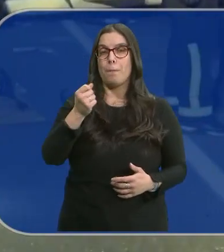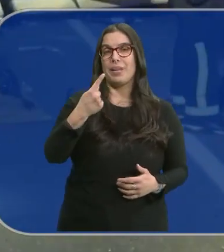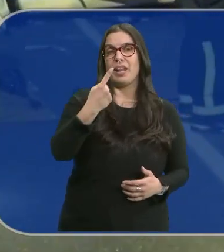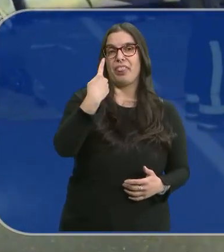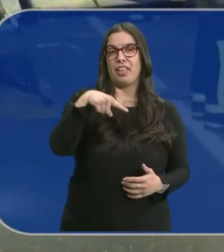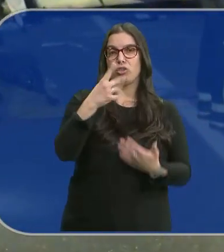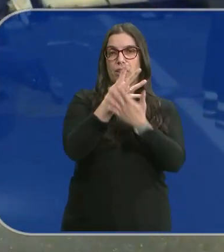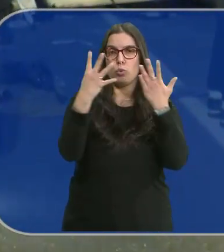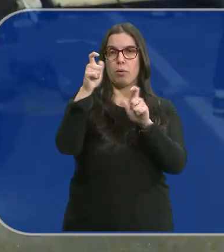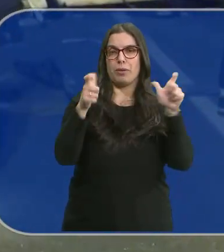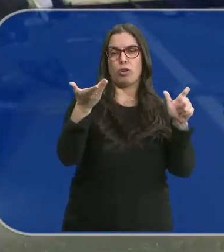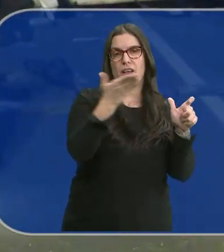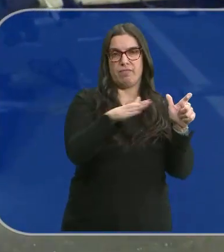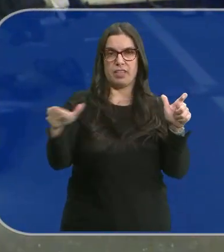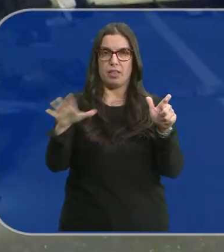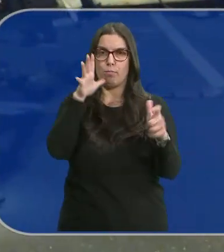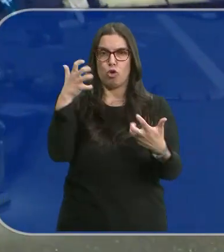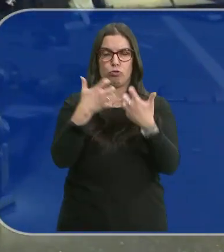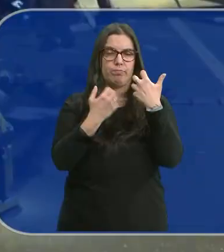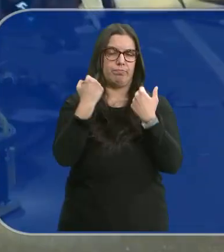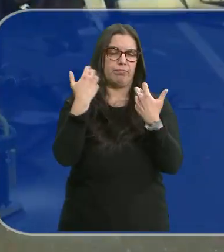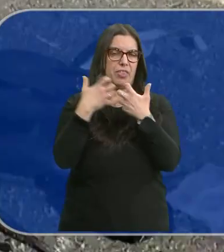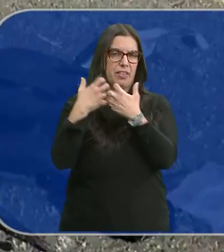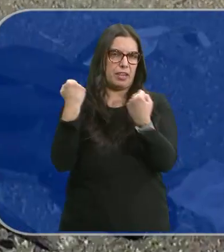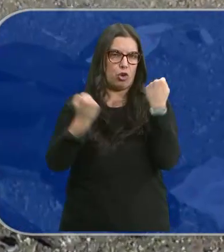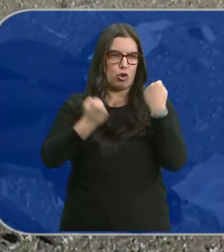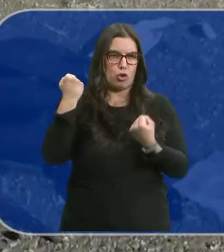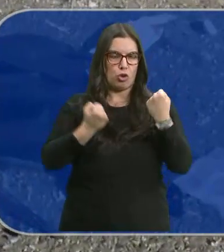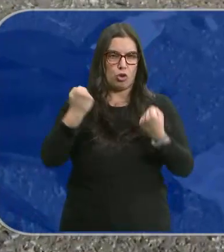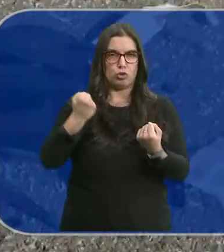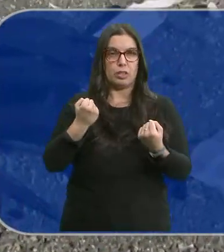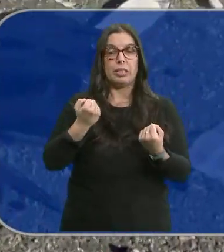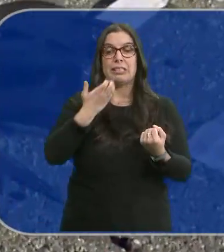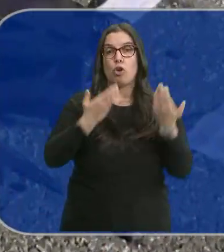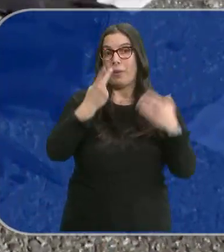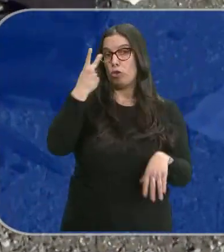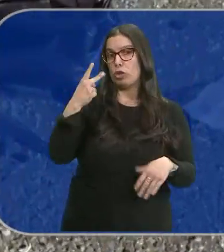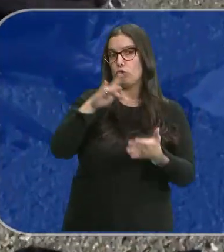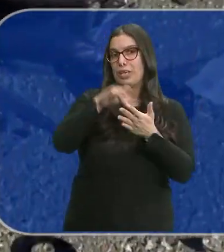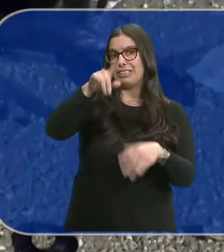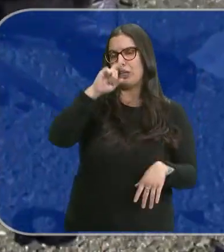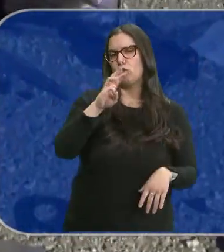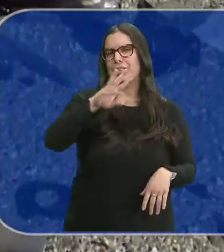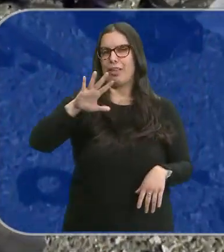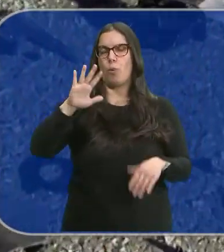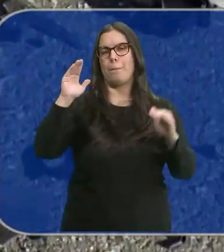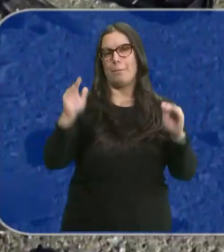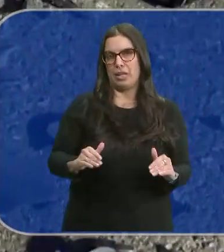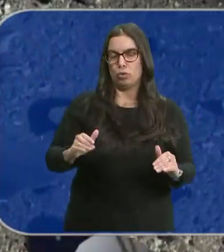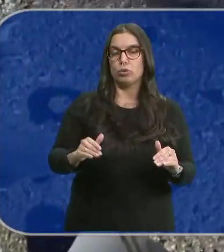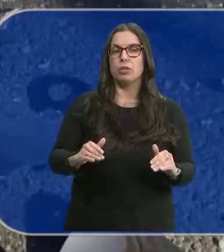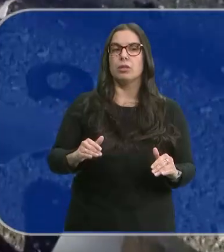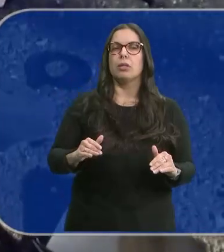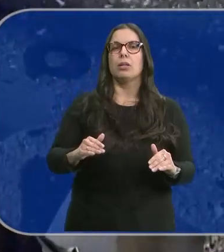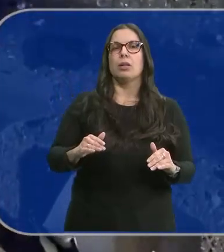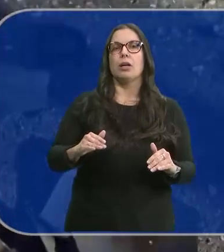1.119 personas fallecidas en siniestros de tráfico en vías interurbanas. Son 35 víctimas menos que en 2024, en uno de los balances, sin contar la